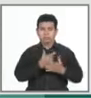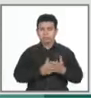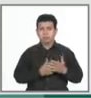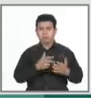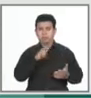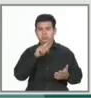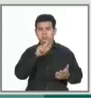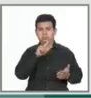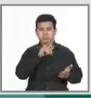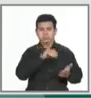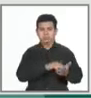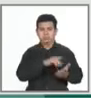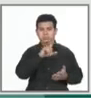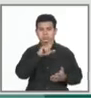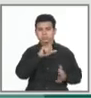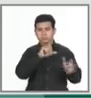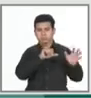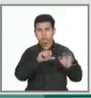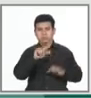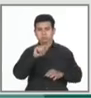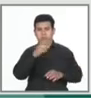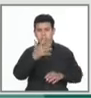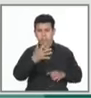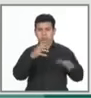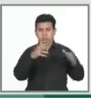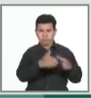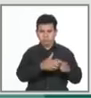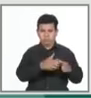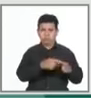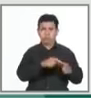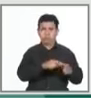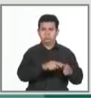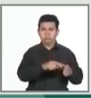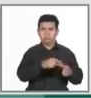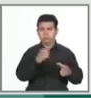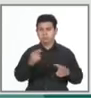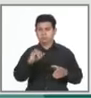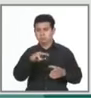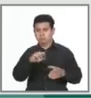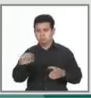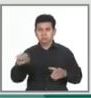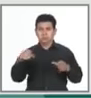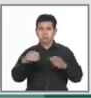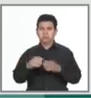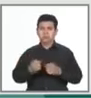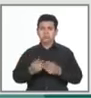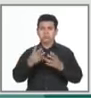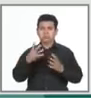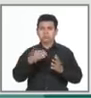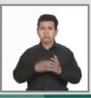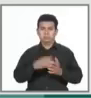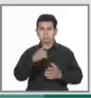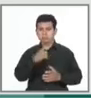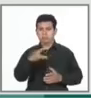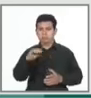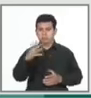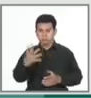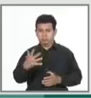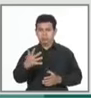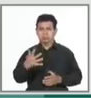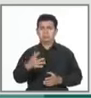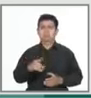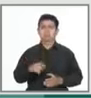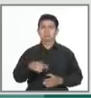17 mil 675 casos el inss tiene registrados 4 mil 195